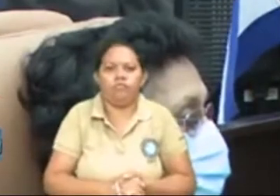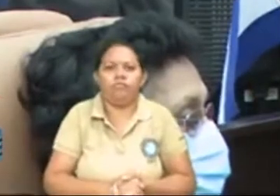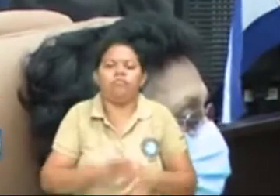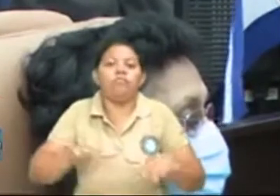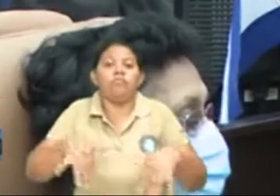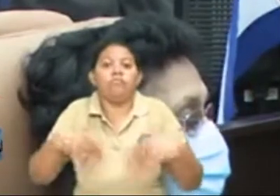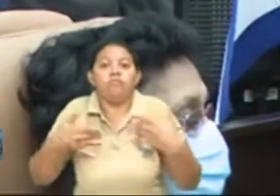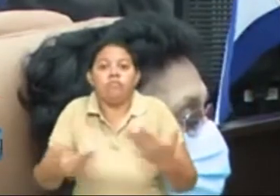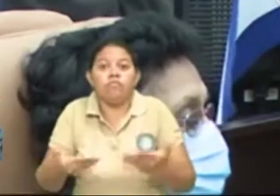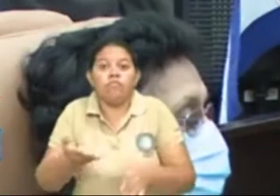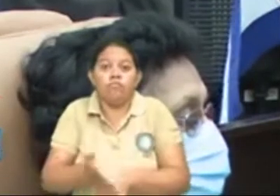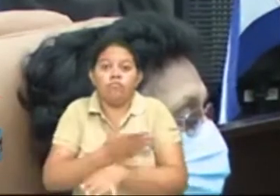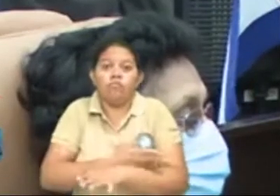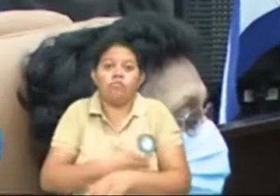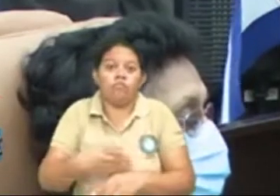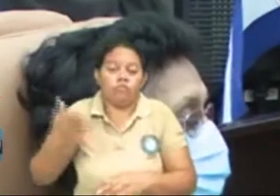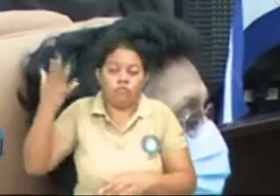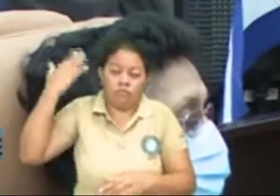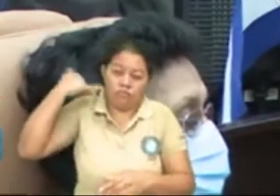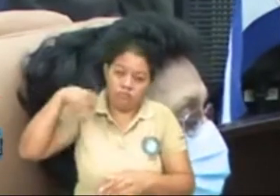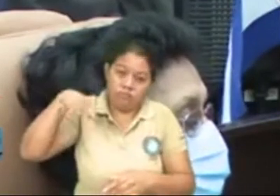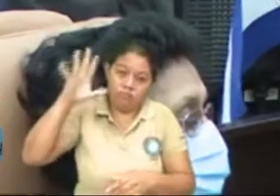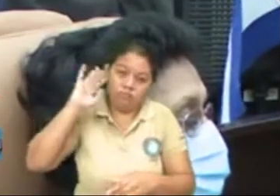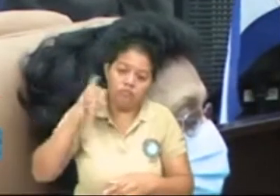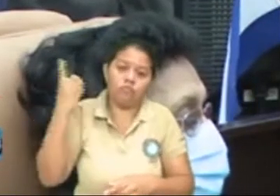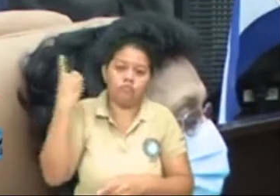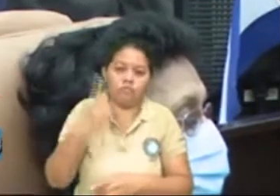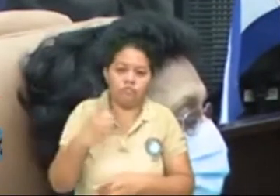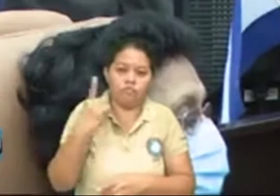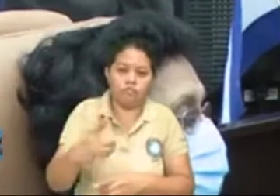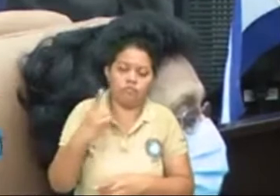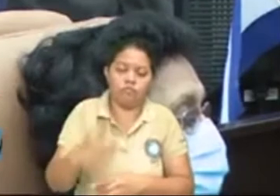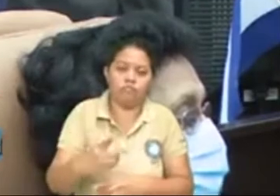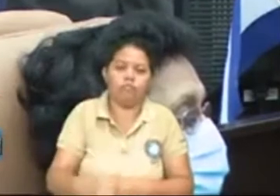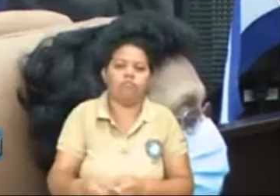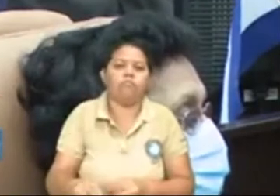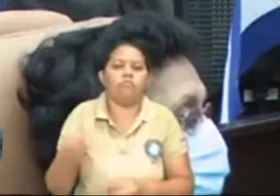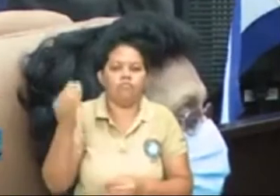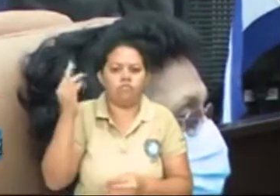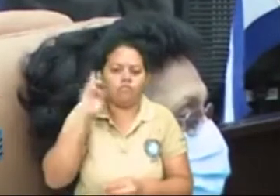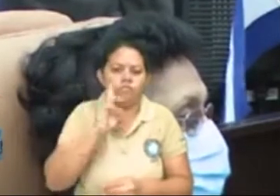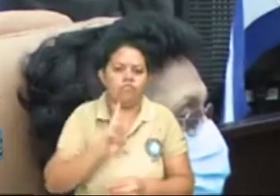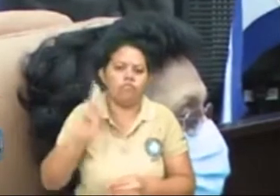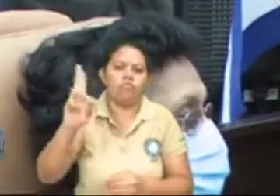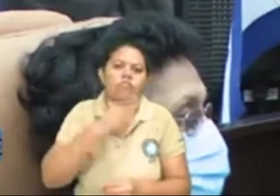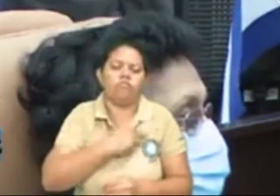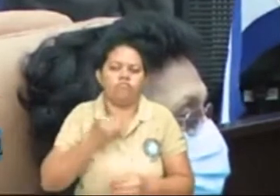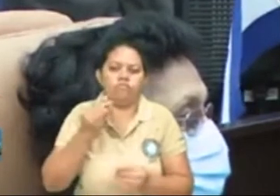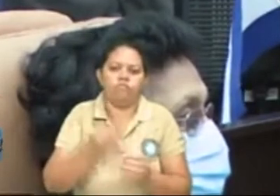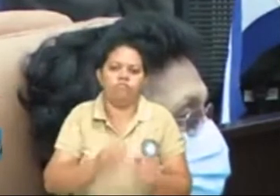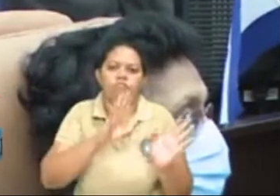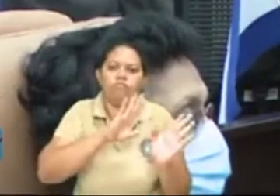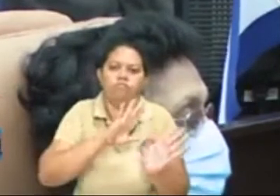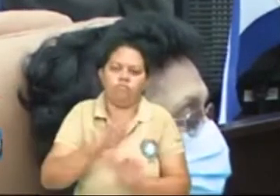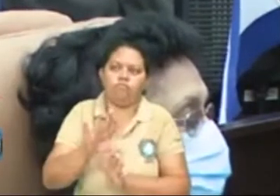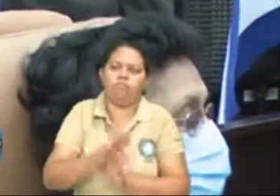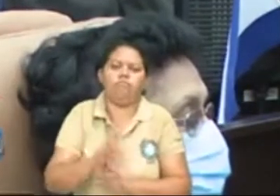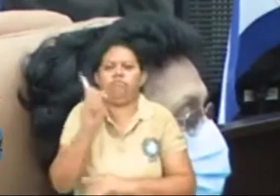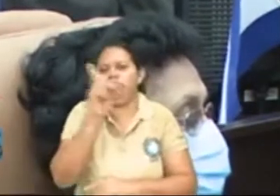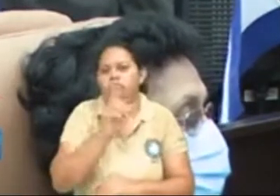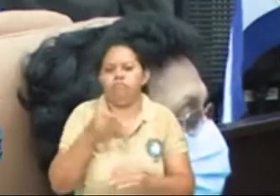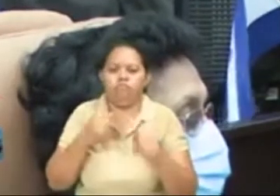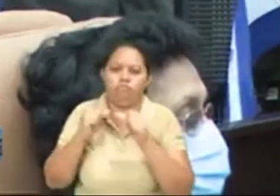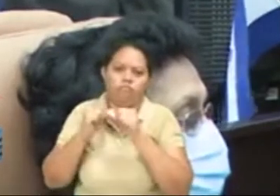que privatizaron de facto el derecho a la educación y le arrebataron el derecho a la